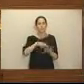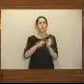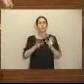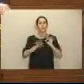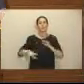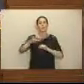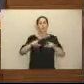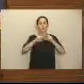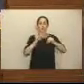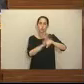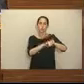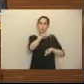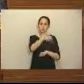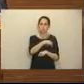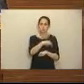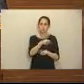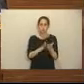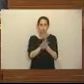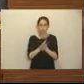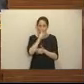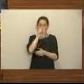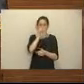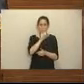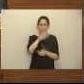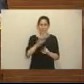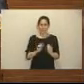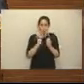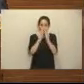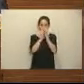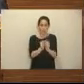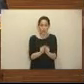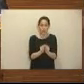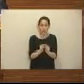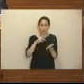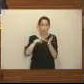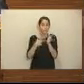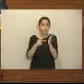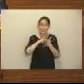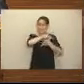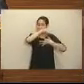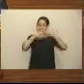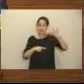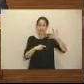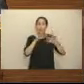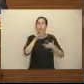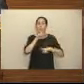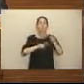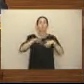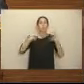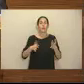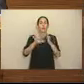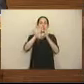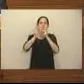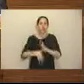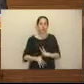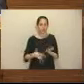elaborar a principios del 2015. Todos estos planes están aquejados del mismo mal, llegan tarde, muy tarde, y yo creo que